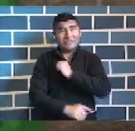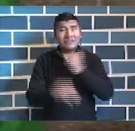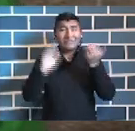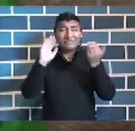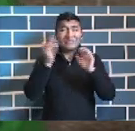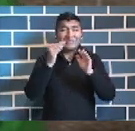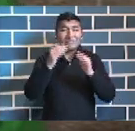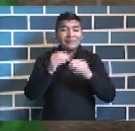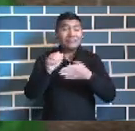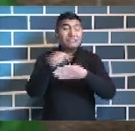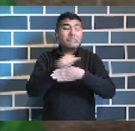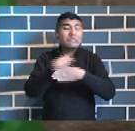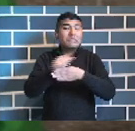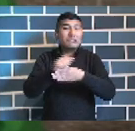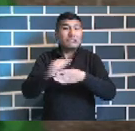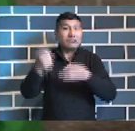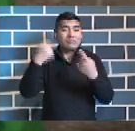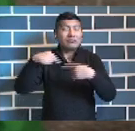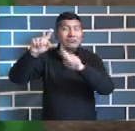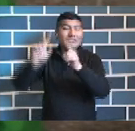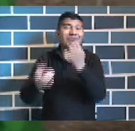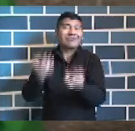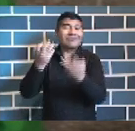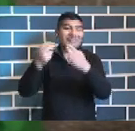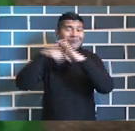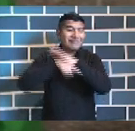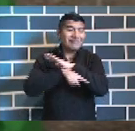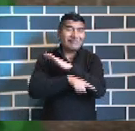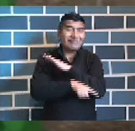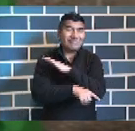un entrenamiento para ir al infierno.